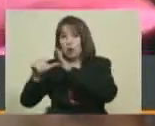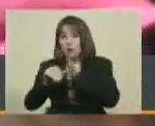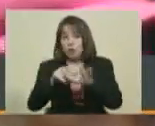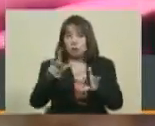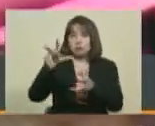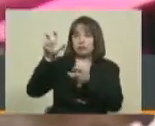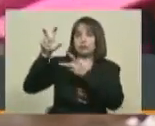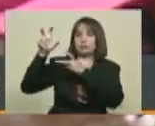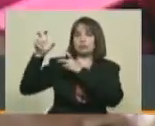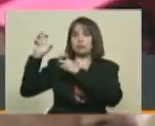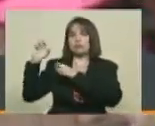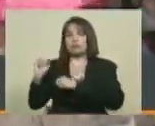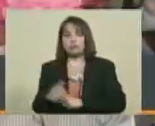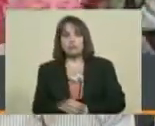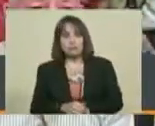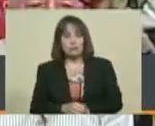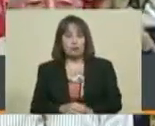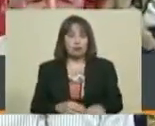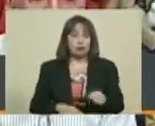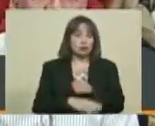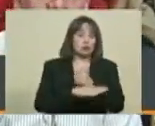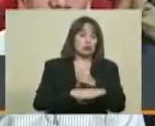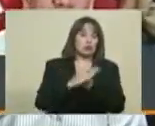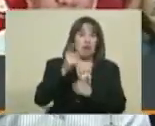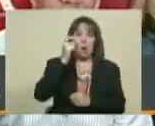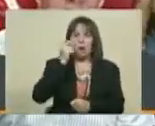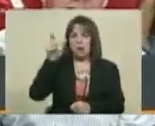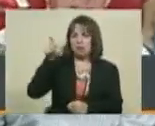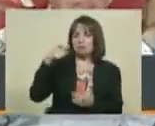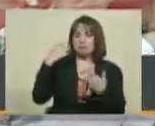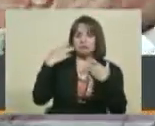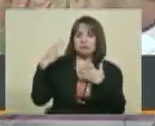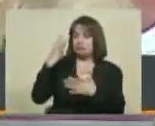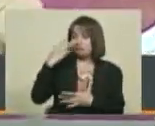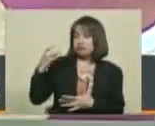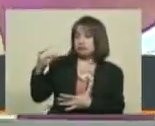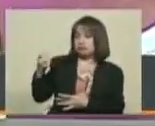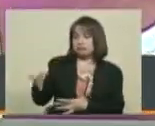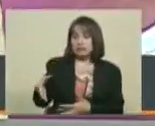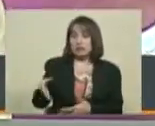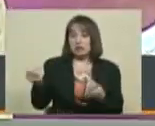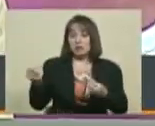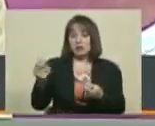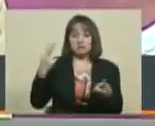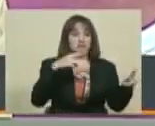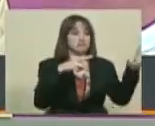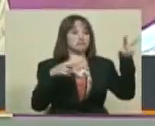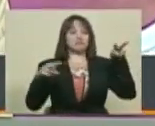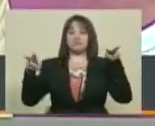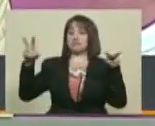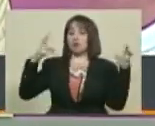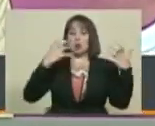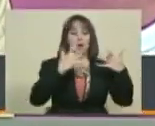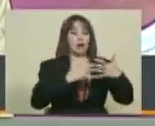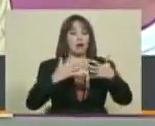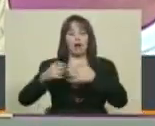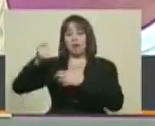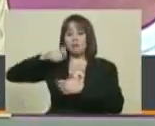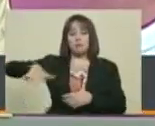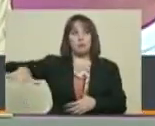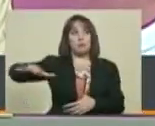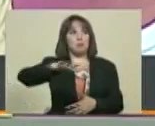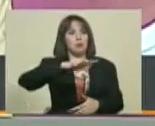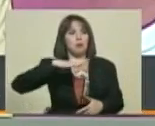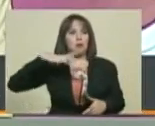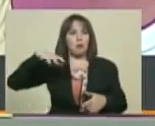Todavía aquella escoria llamada Carlos Ortega se paseaba por los campos petroleros hasta esos